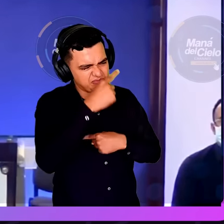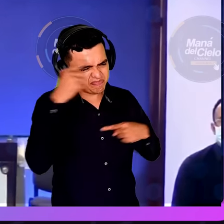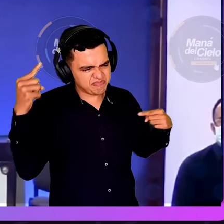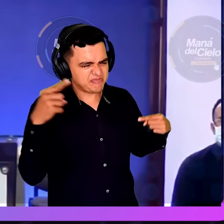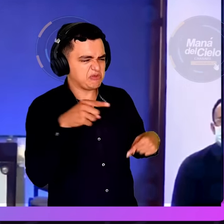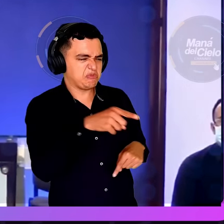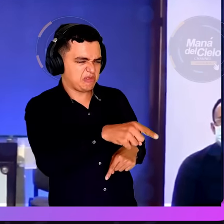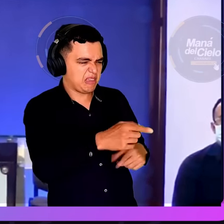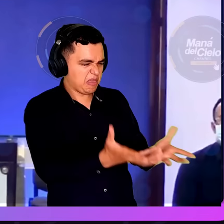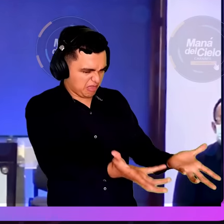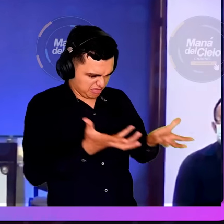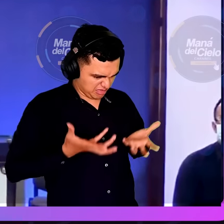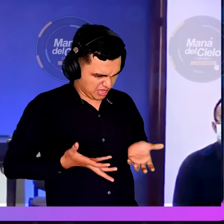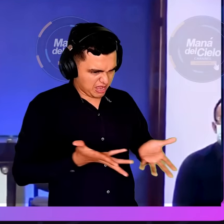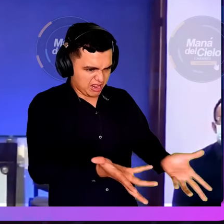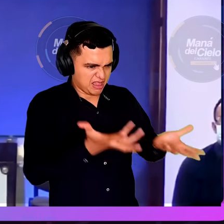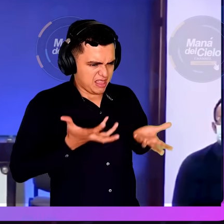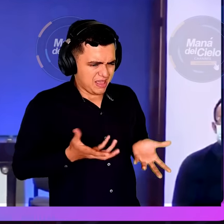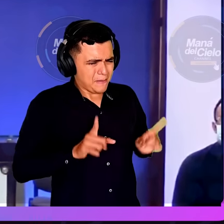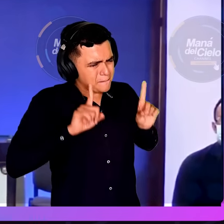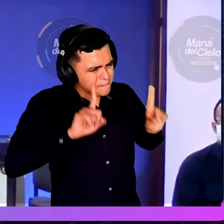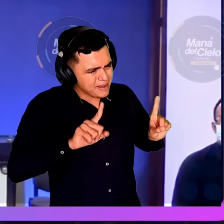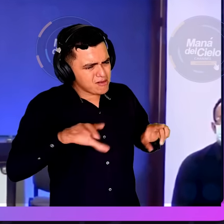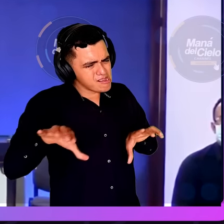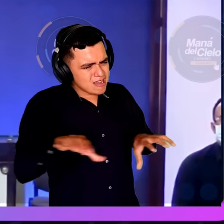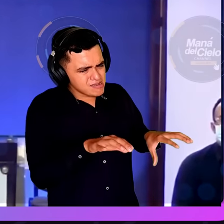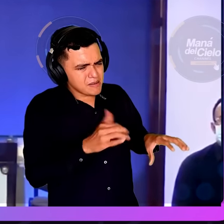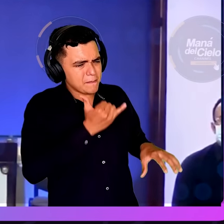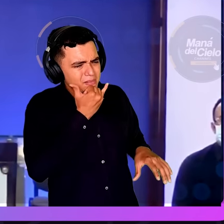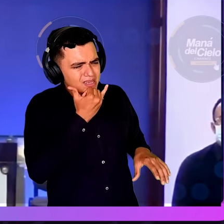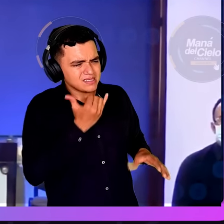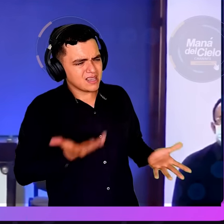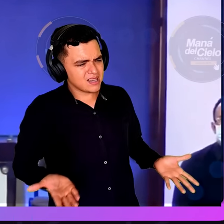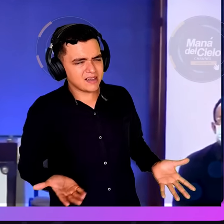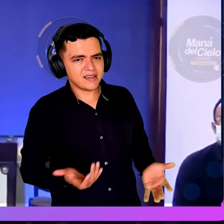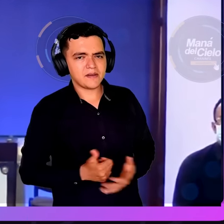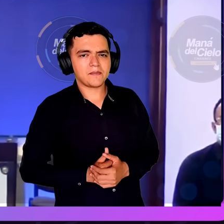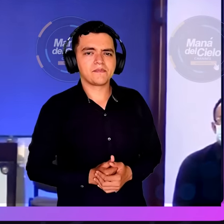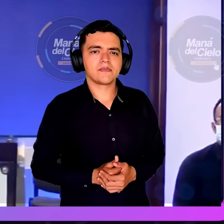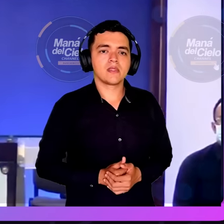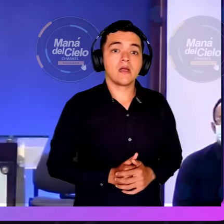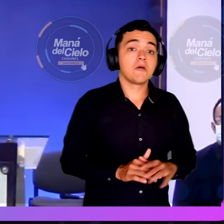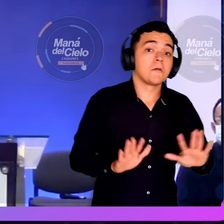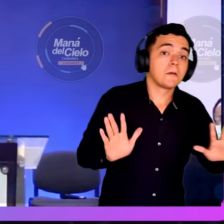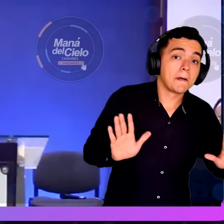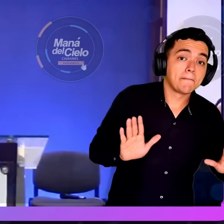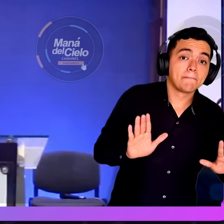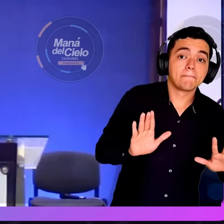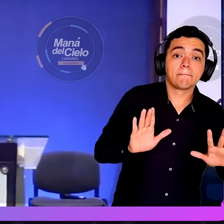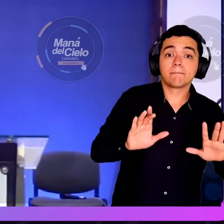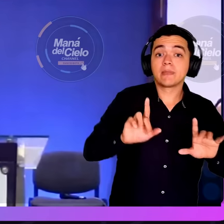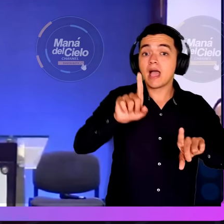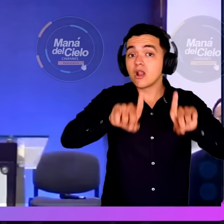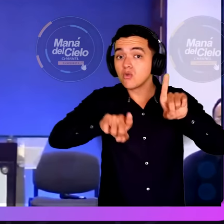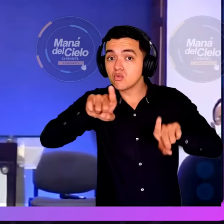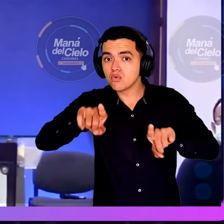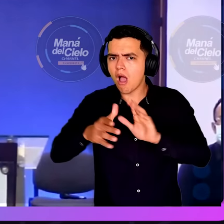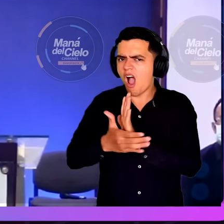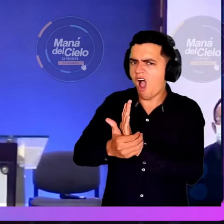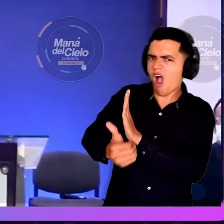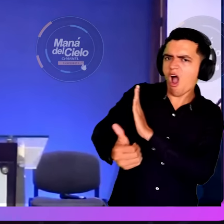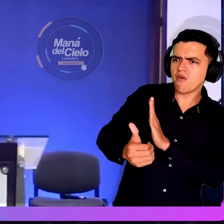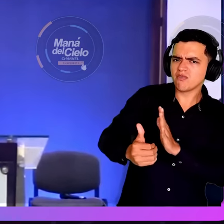agradar de lo que tú haces. Por eso Isaías está diciendo: mis oídos se cerrarán, tu oración no